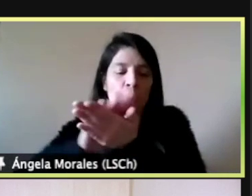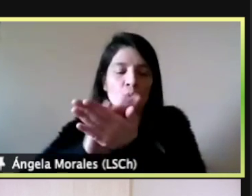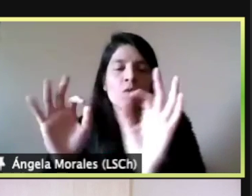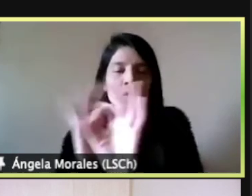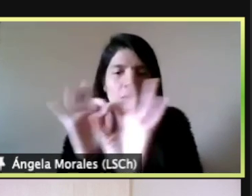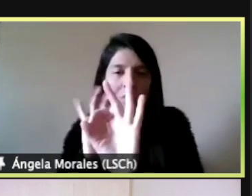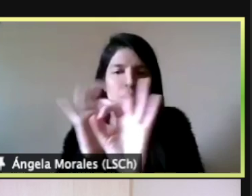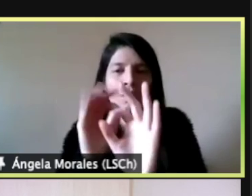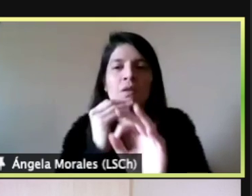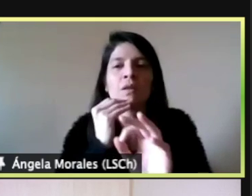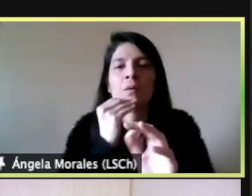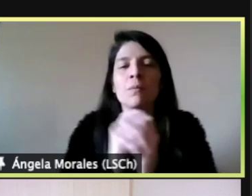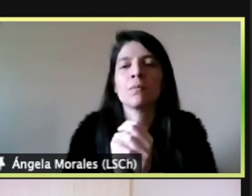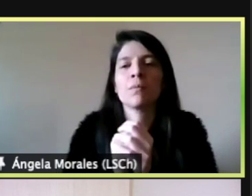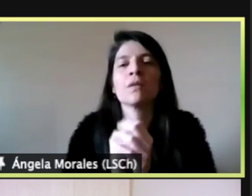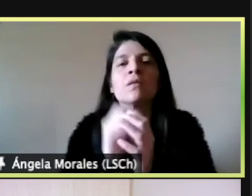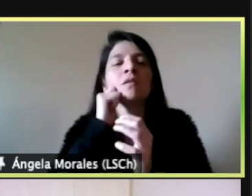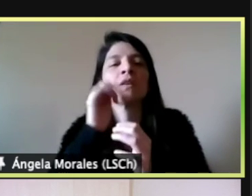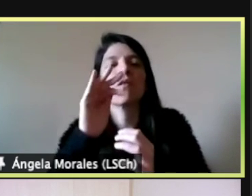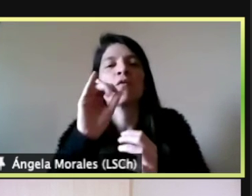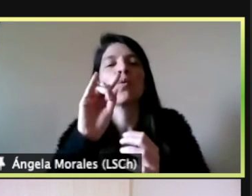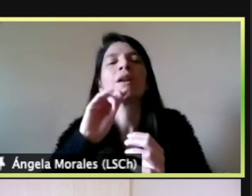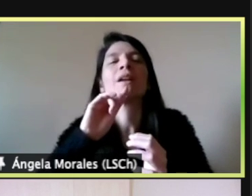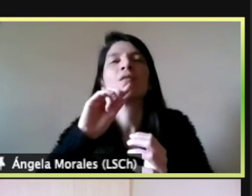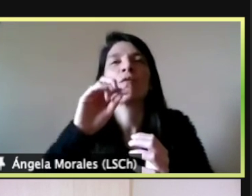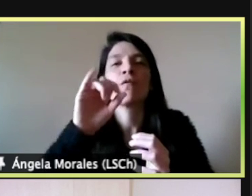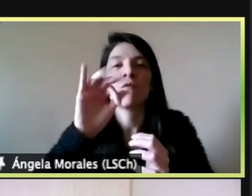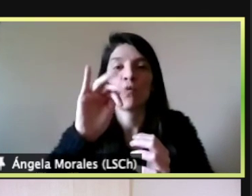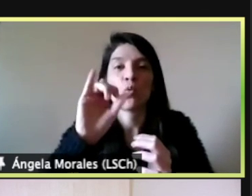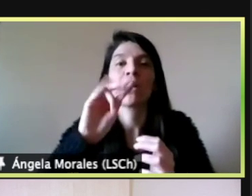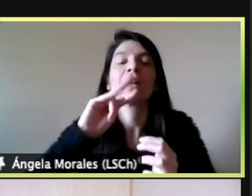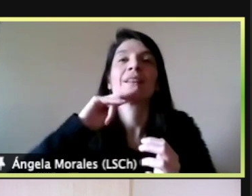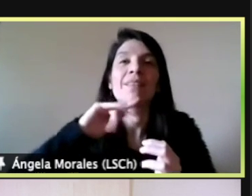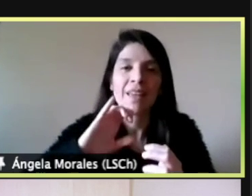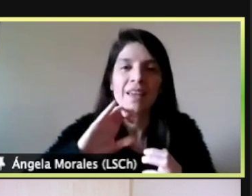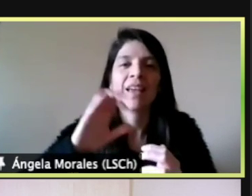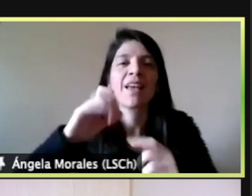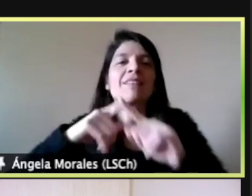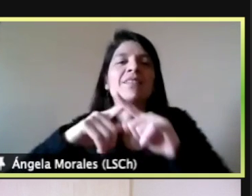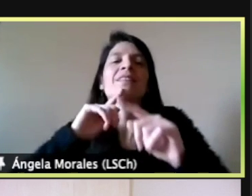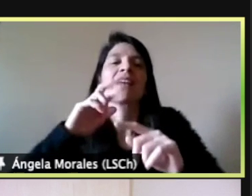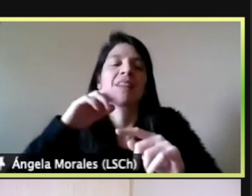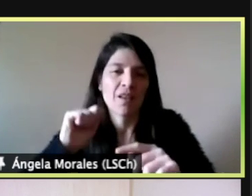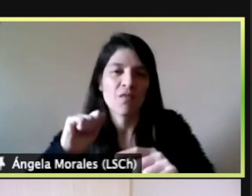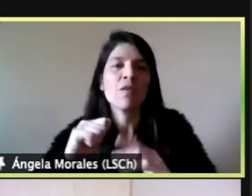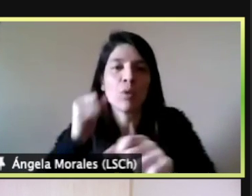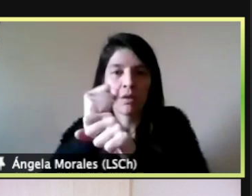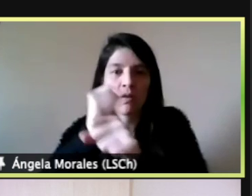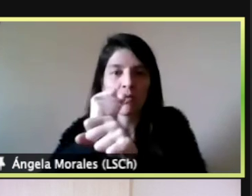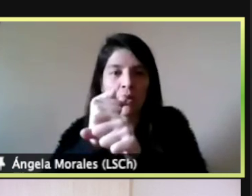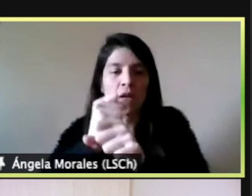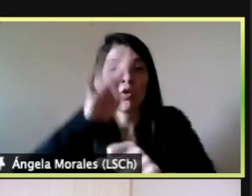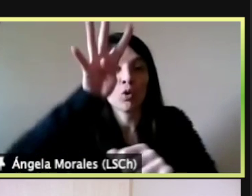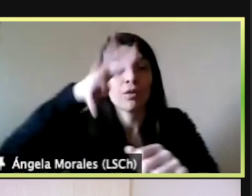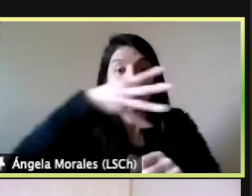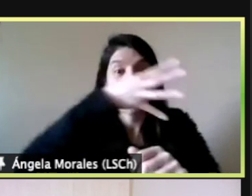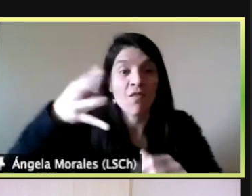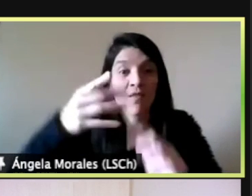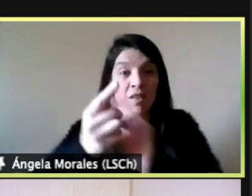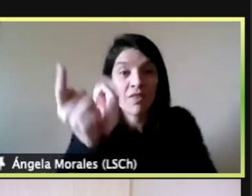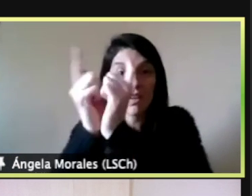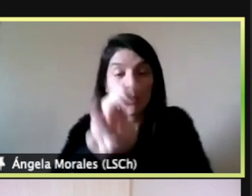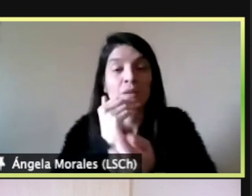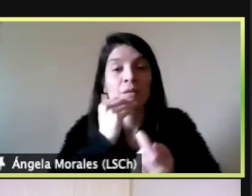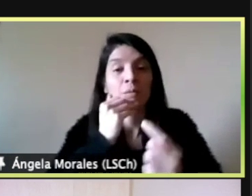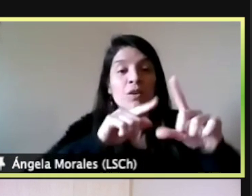a trabajar sobre todo con tablas dinámicas de nuevo y con gráficos dinámicos, que podemos ir también visualizando